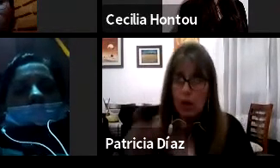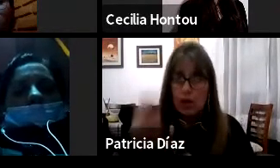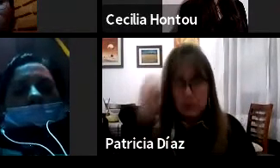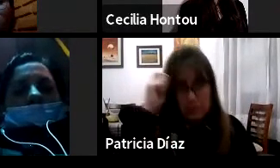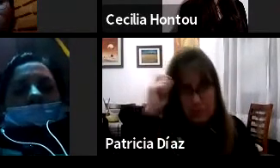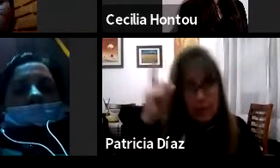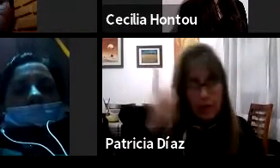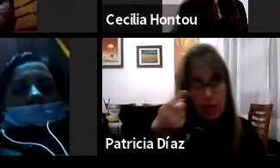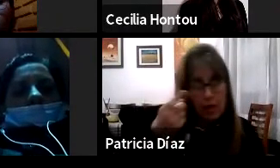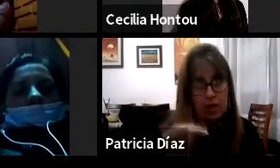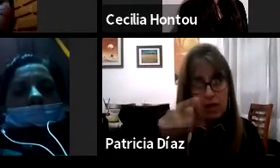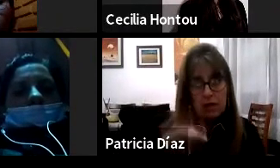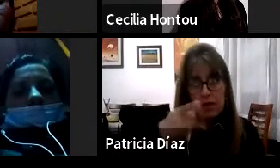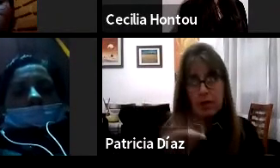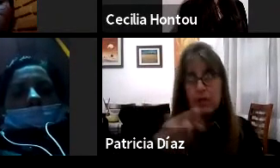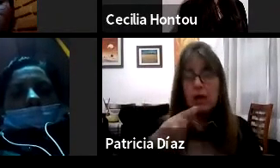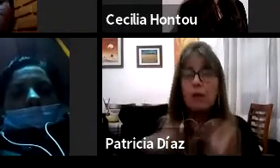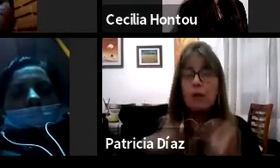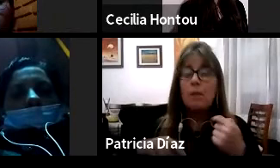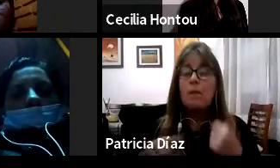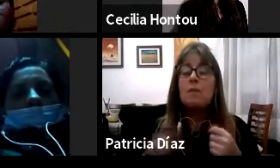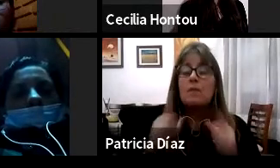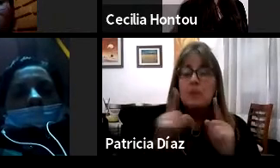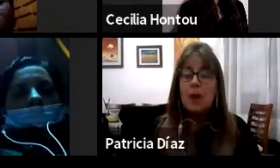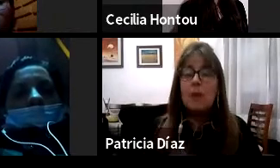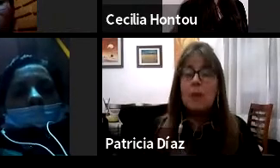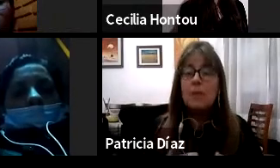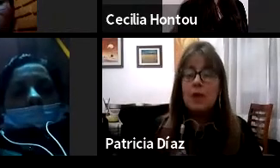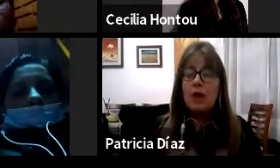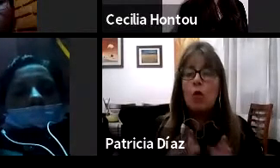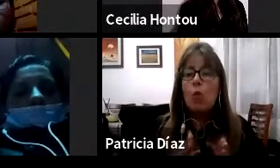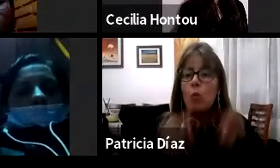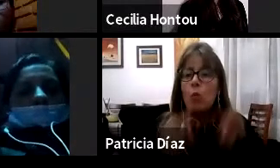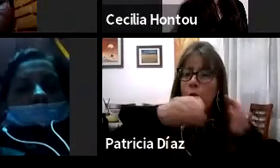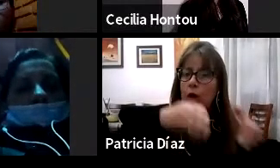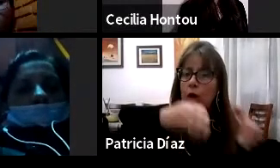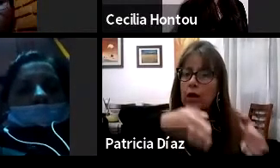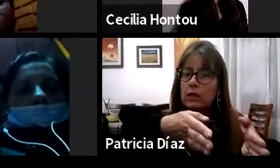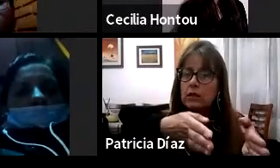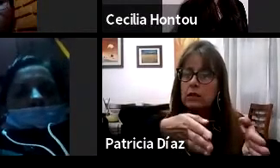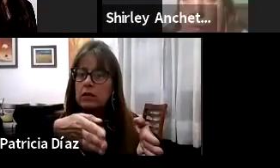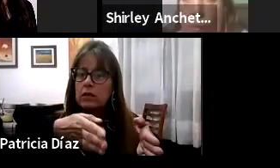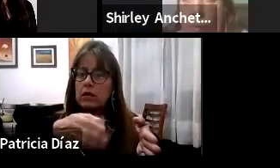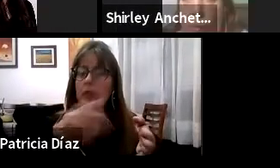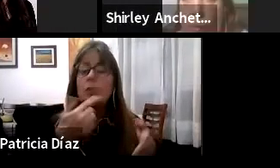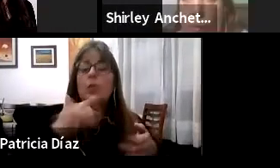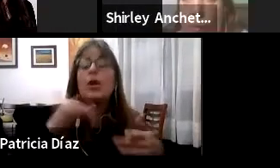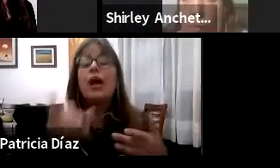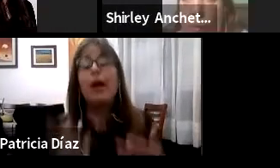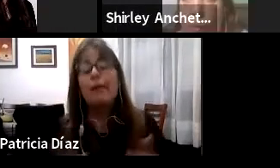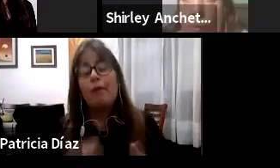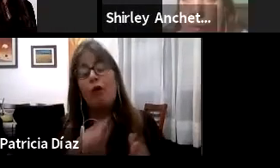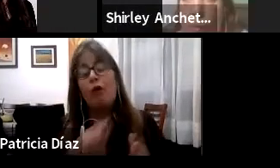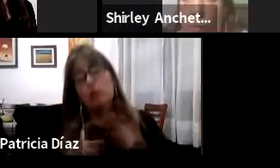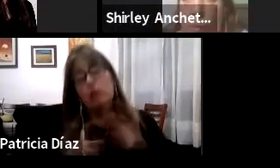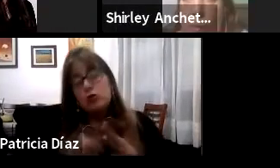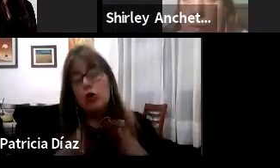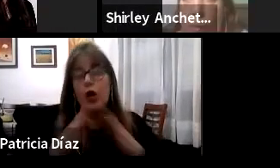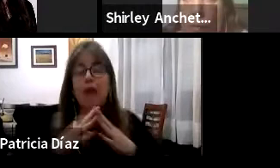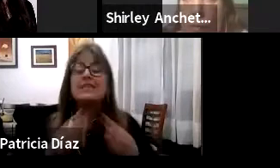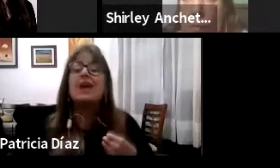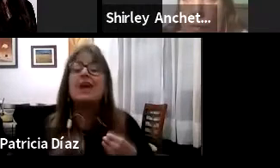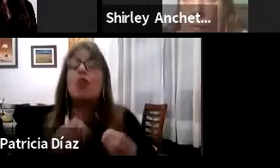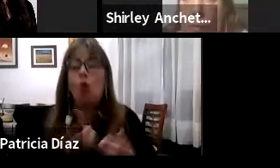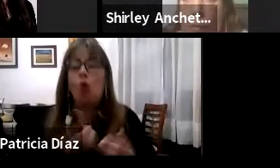capacitar, realmente de capacitar y de usarles como un puente en el caso de la casa, bueno, función de casa, en cuanto a la escuela,